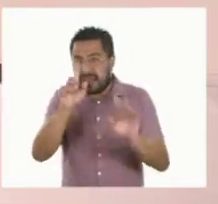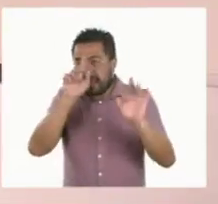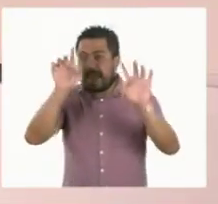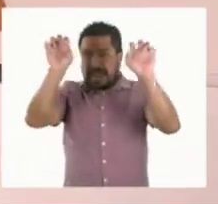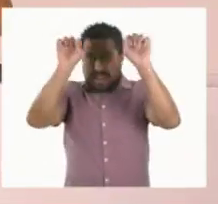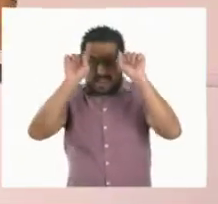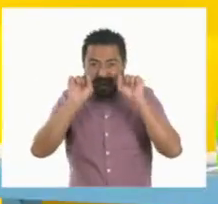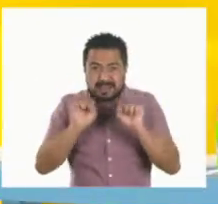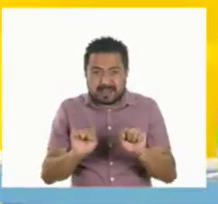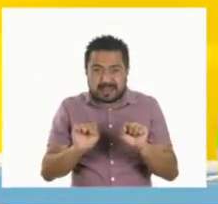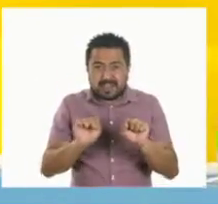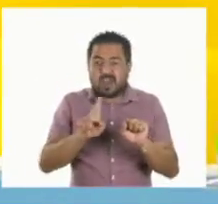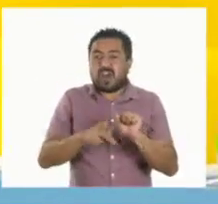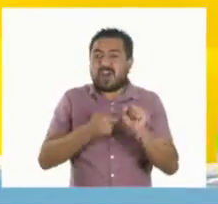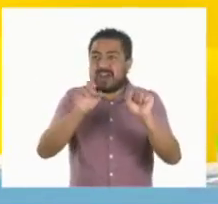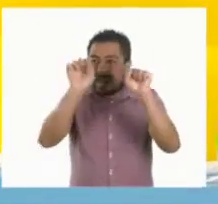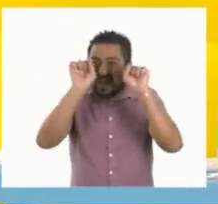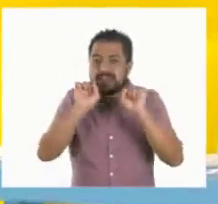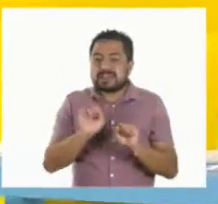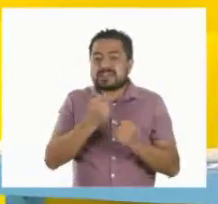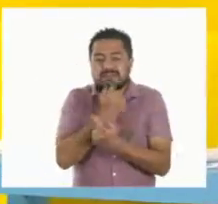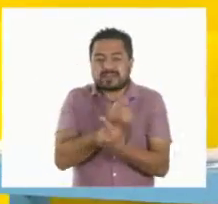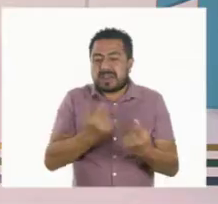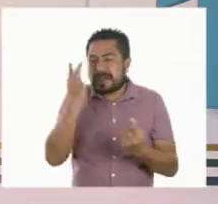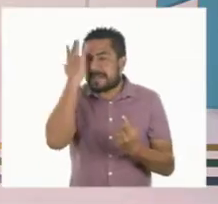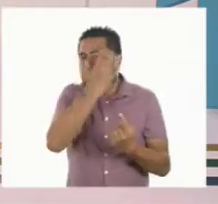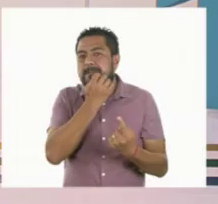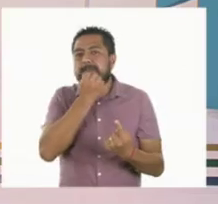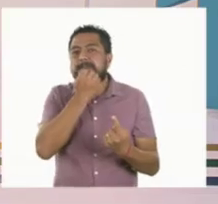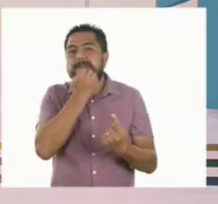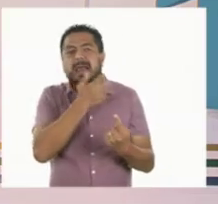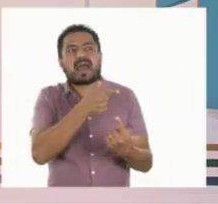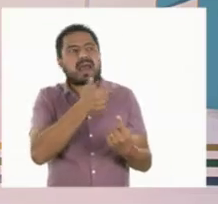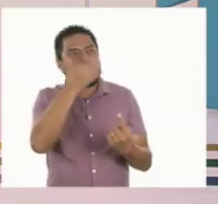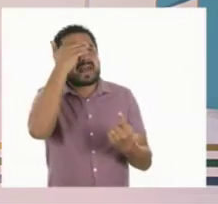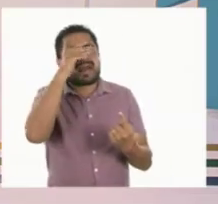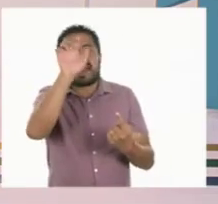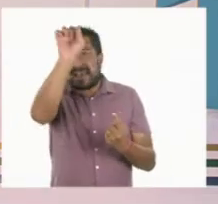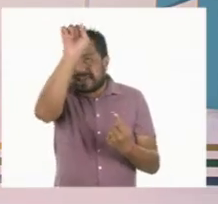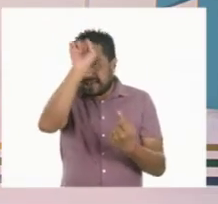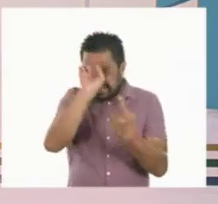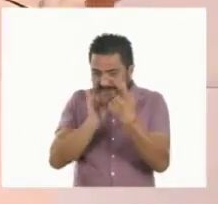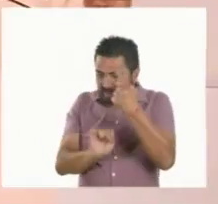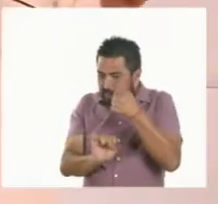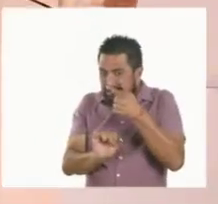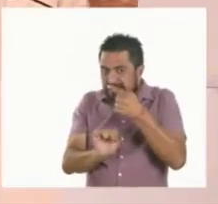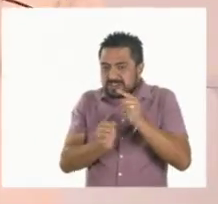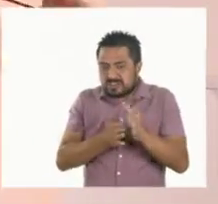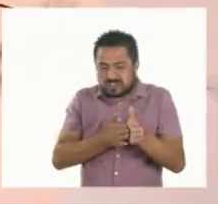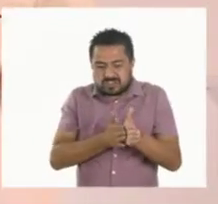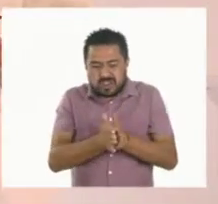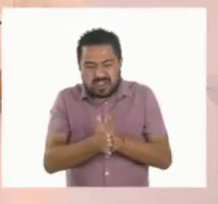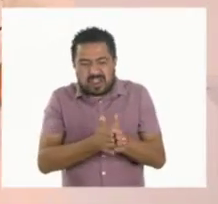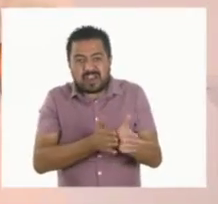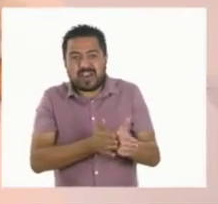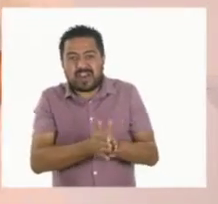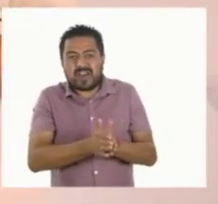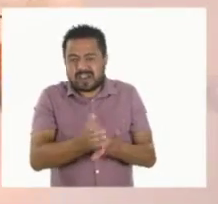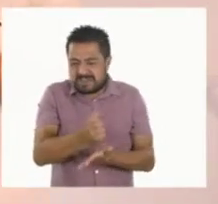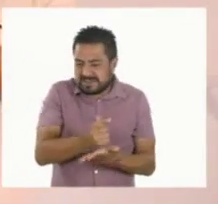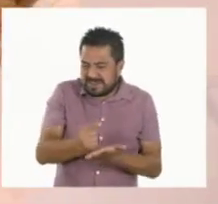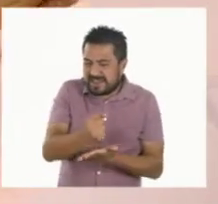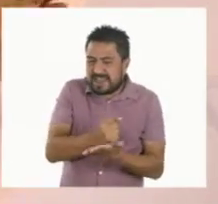Agáchense y vuélvanse a agachar. Los niños bonitos se saben agachar. Chocolate,